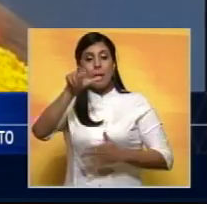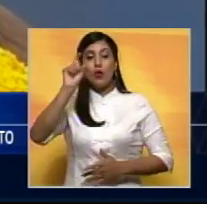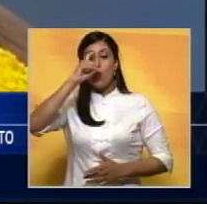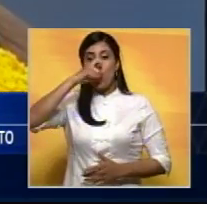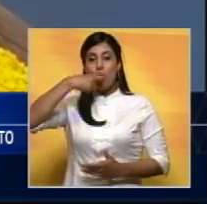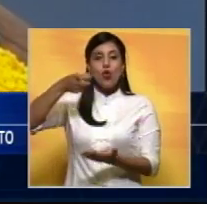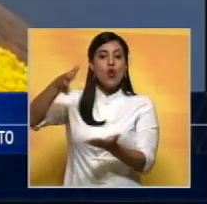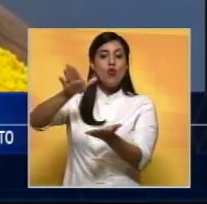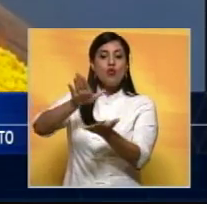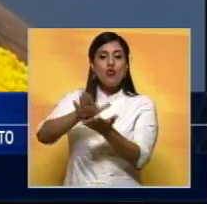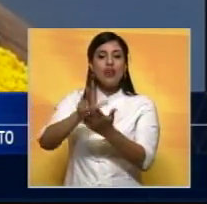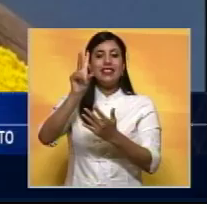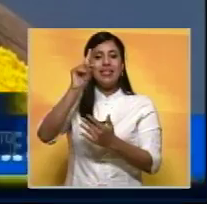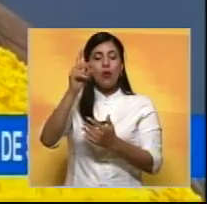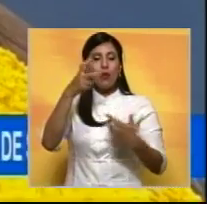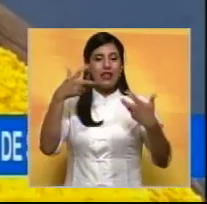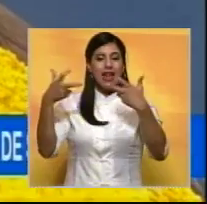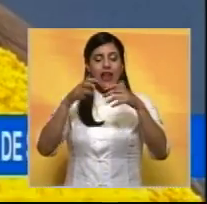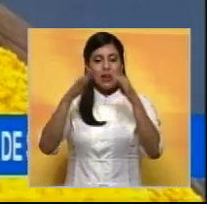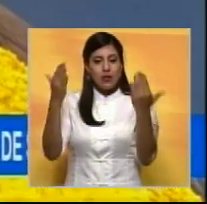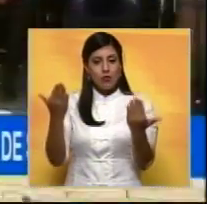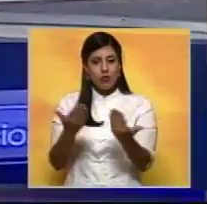judíos que murieron durante la Segunda Guerra Mundial.